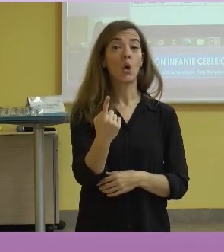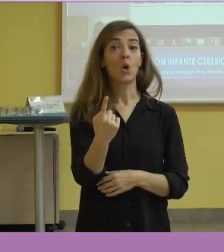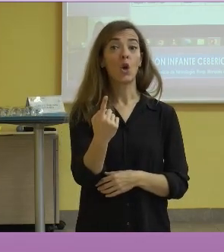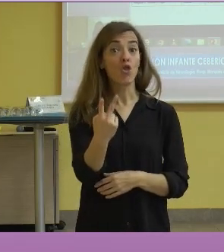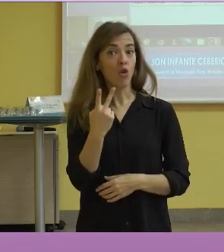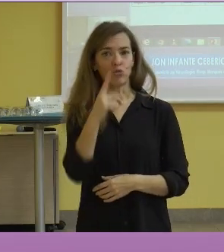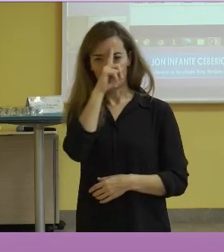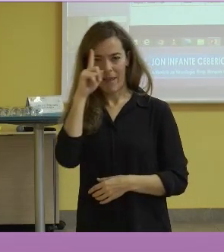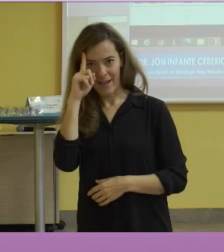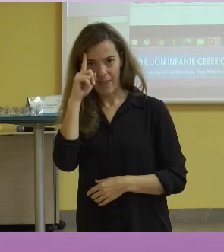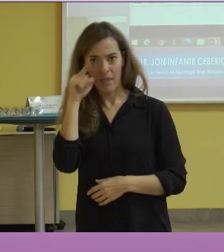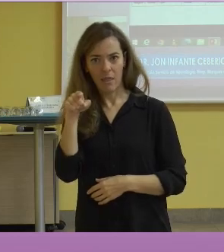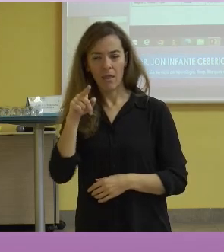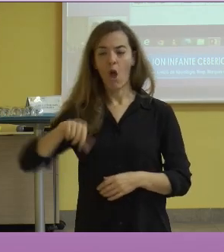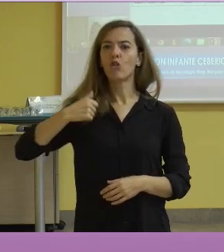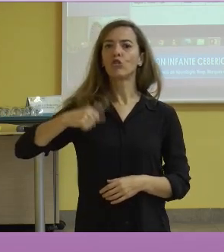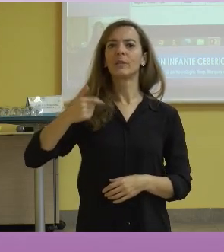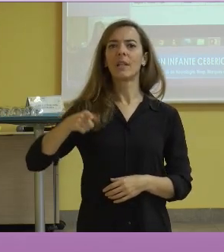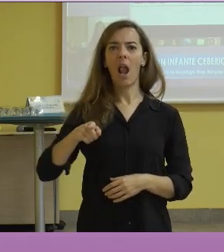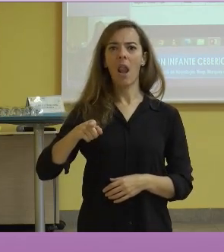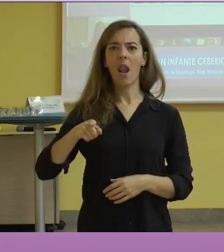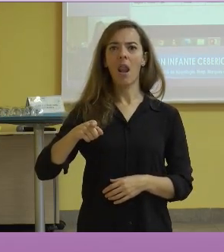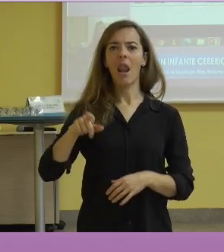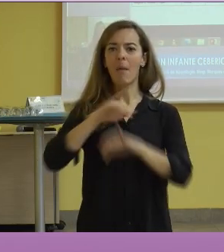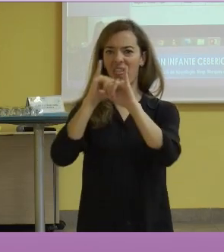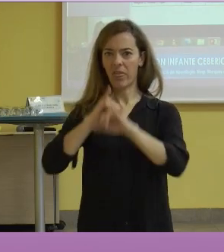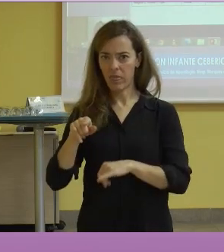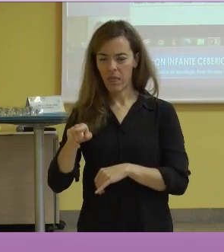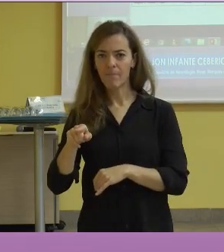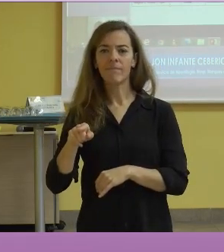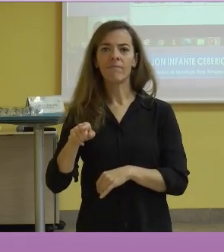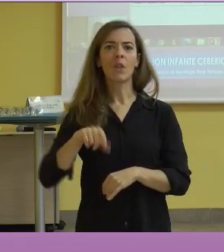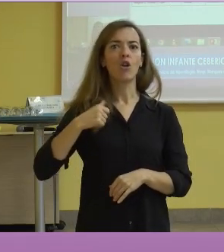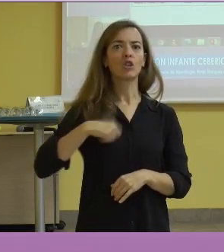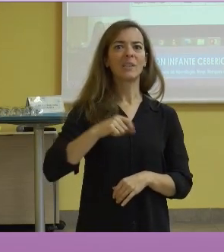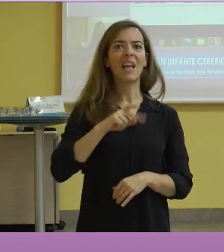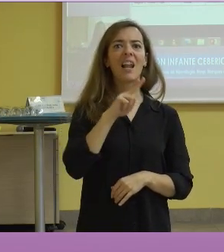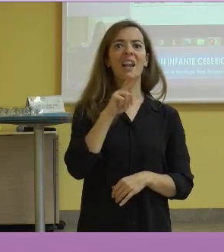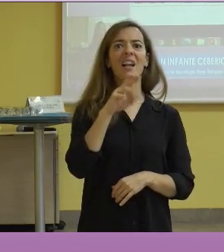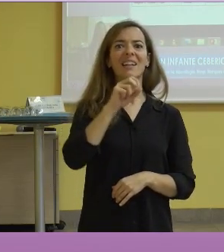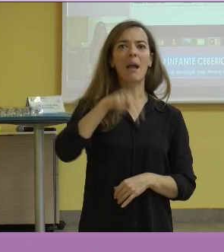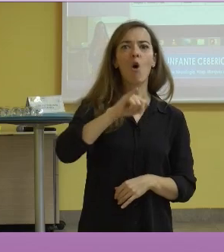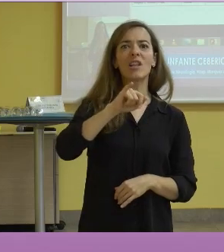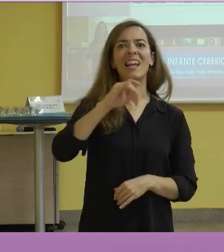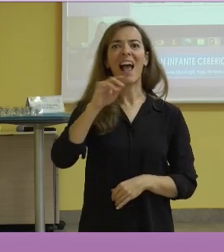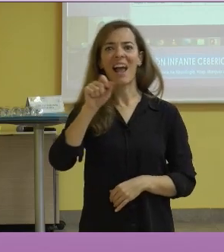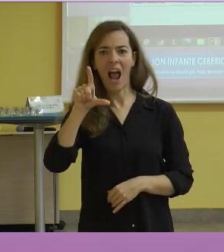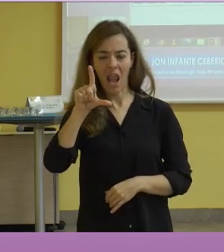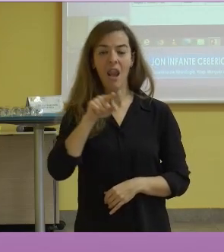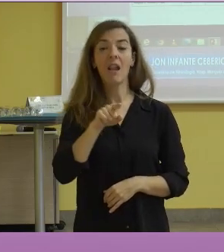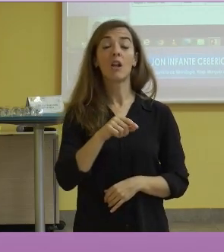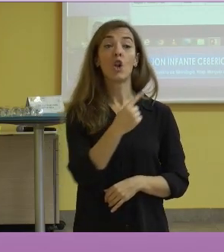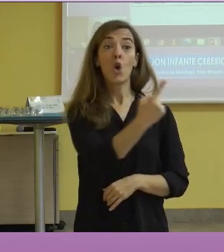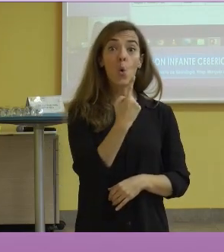dos en Madrid, que son el Hospital La Paz y el Hospital Ramón y Cajal, una en la